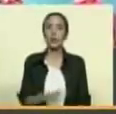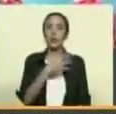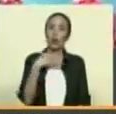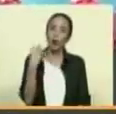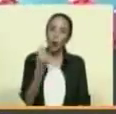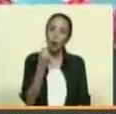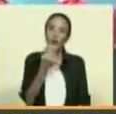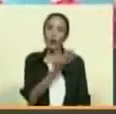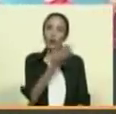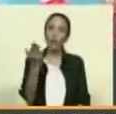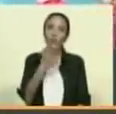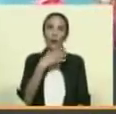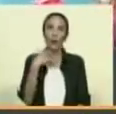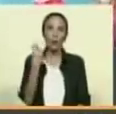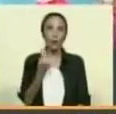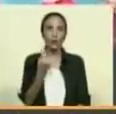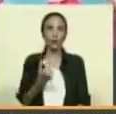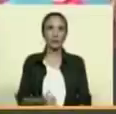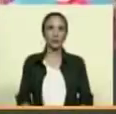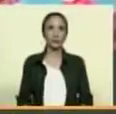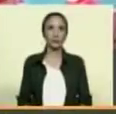Yo era más joven.